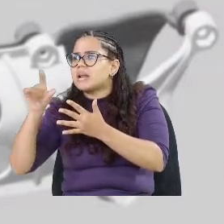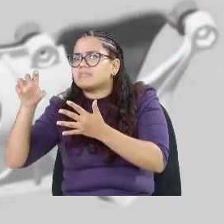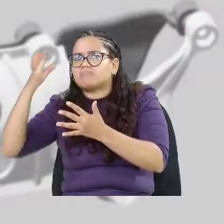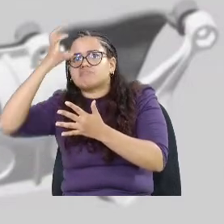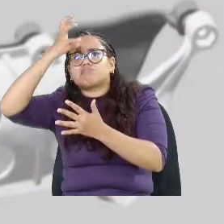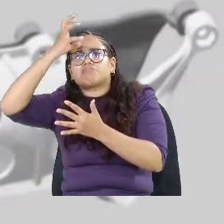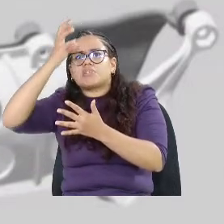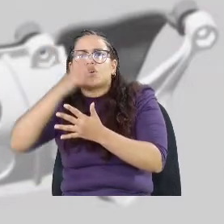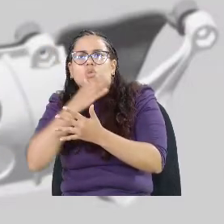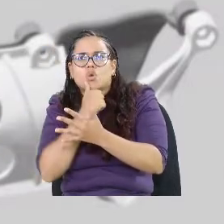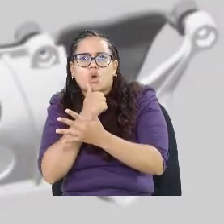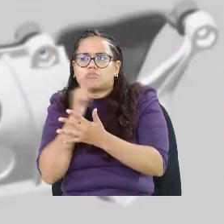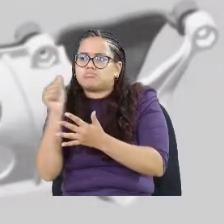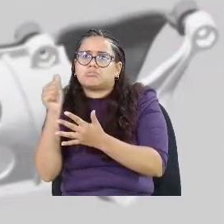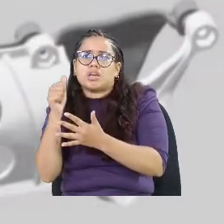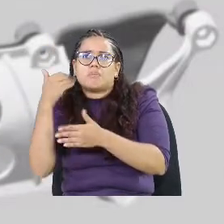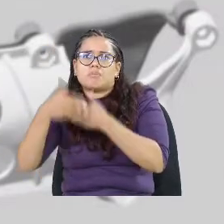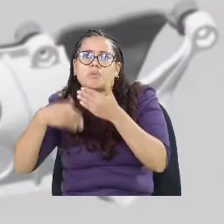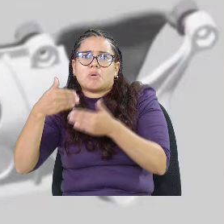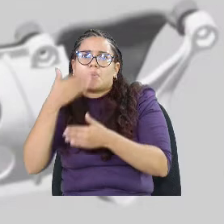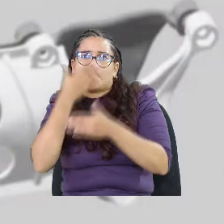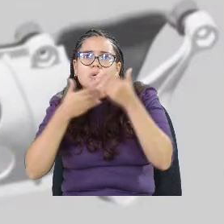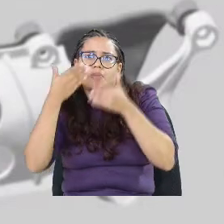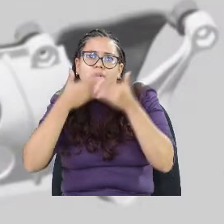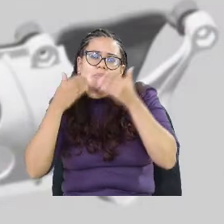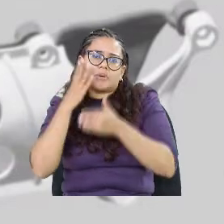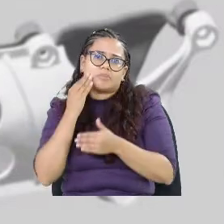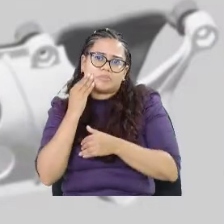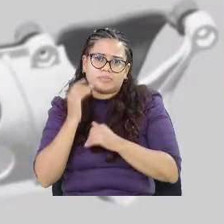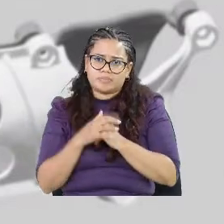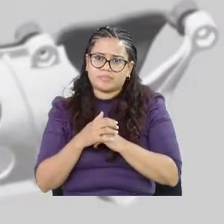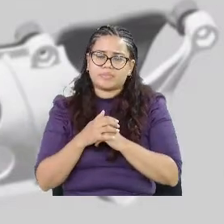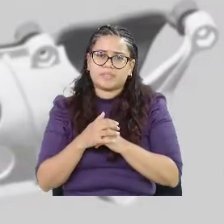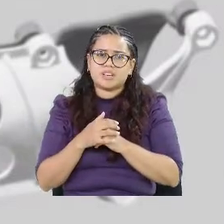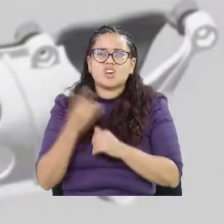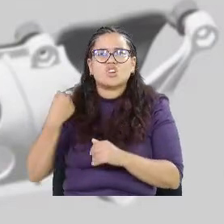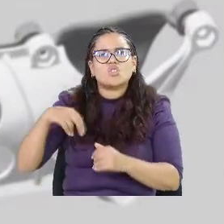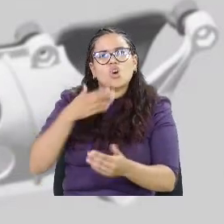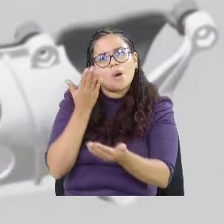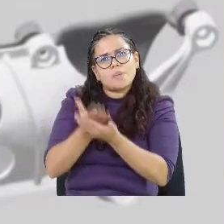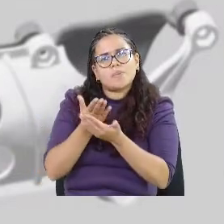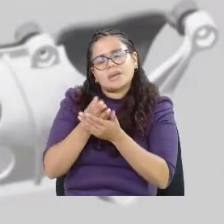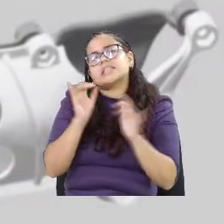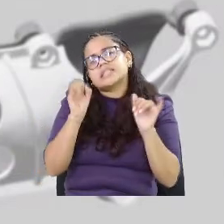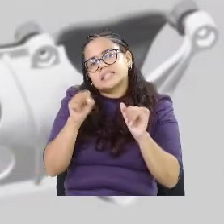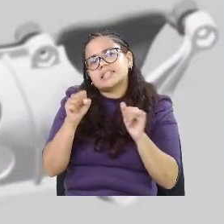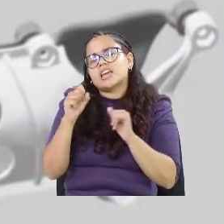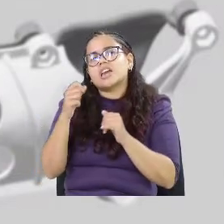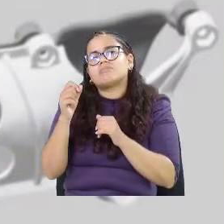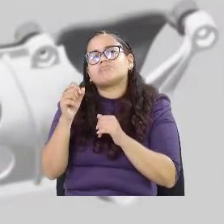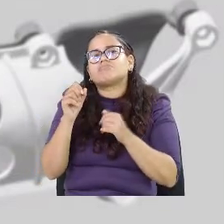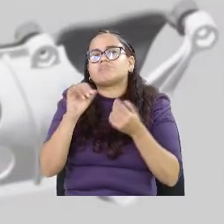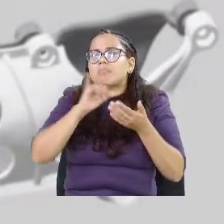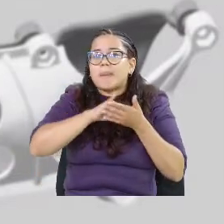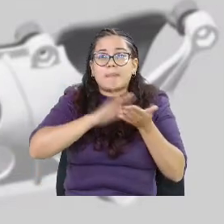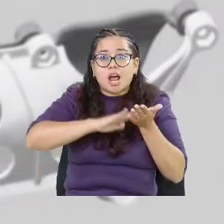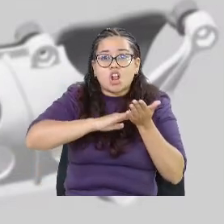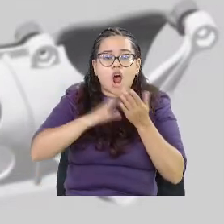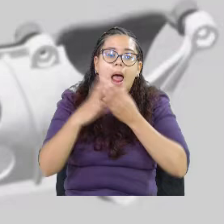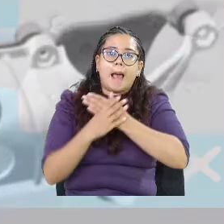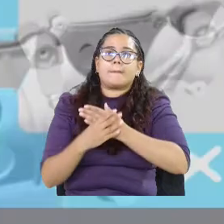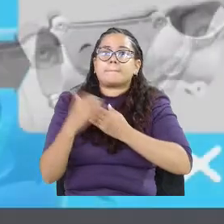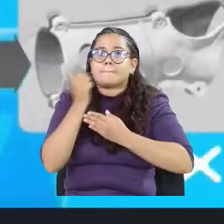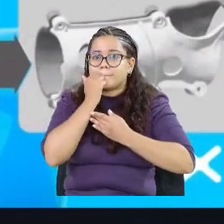qué proponemos? Proponemos de que, a pesar de que la solución es la misma, que es inmovilizar, queremos